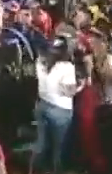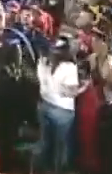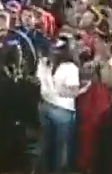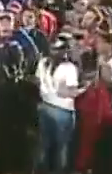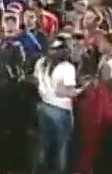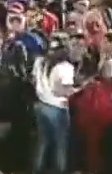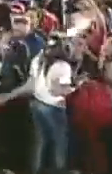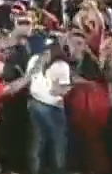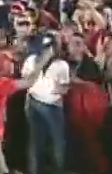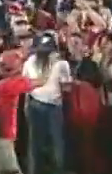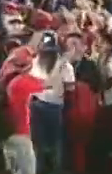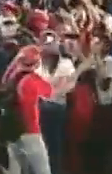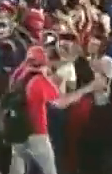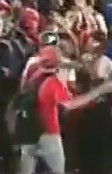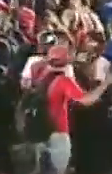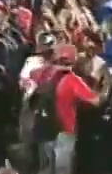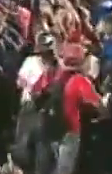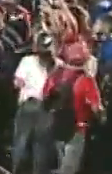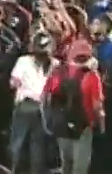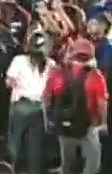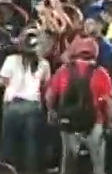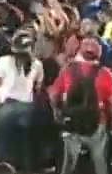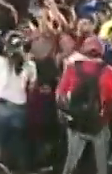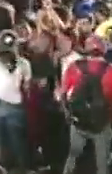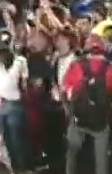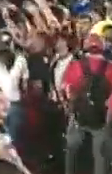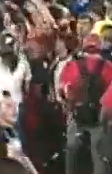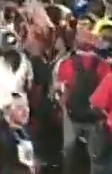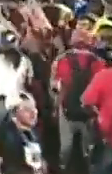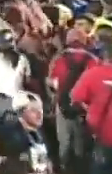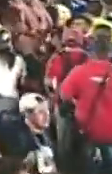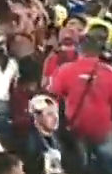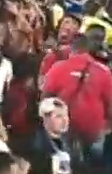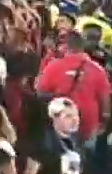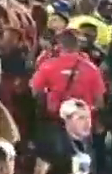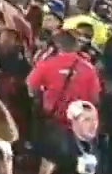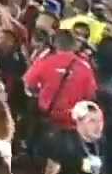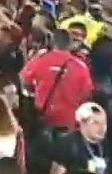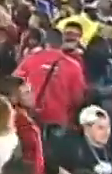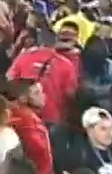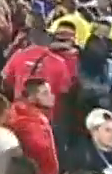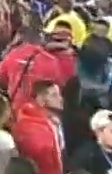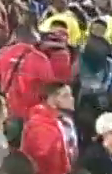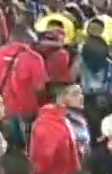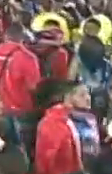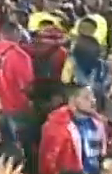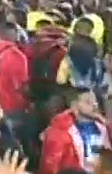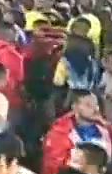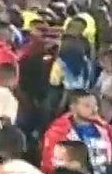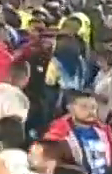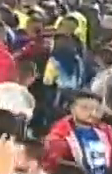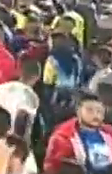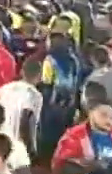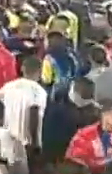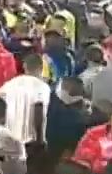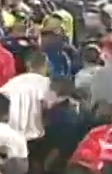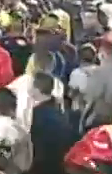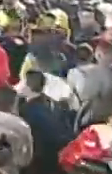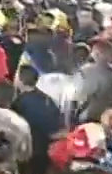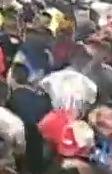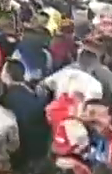hoy en este espacio en el que nos encontramos, como lo es el Parque Alí Primera. 7 puntos